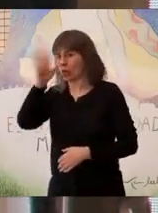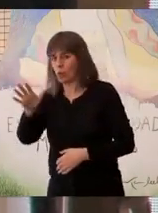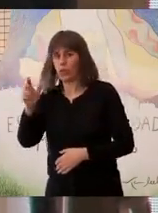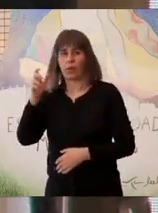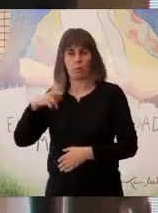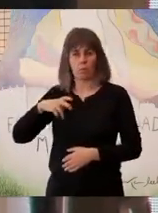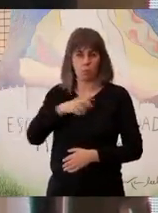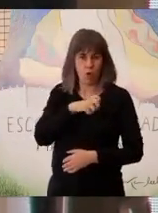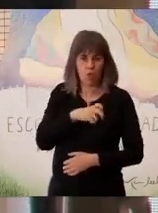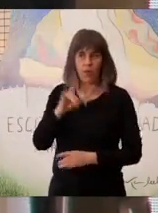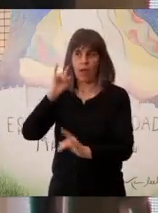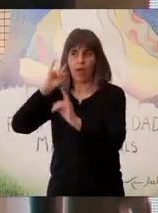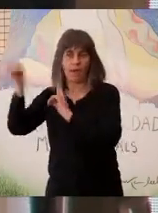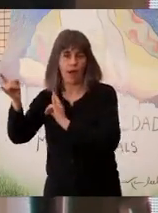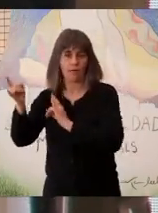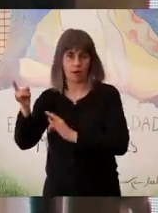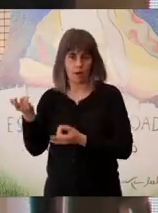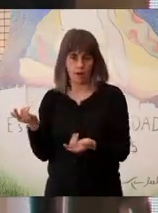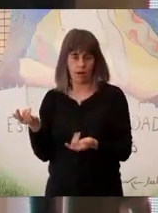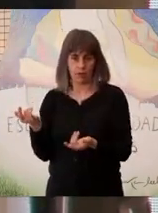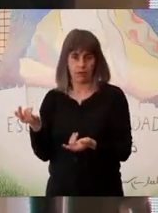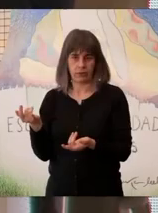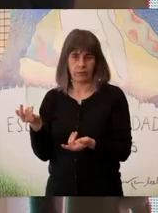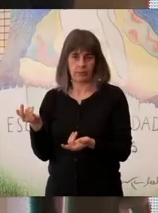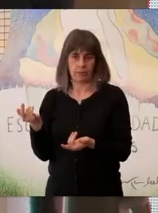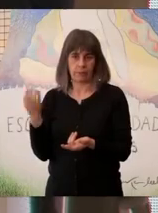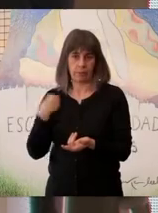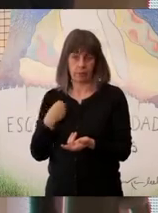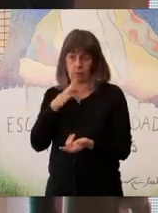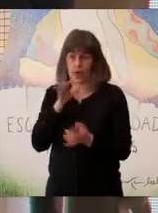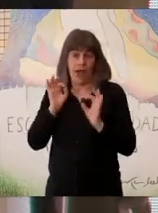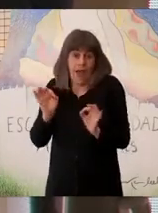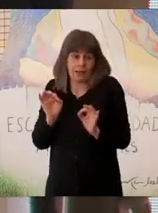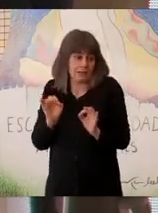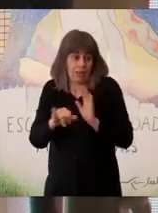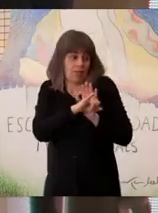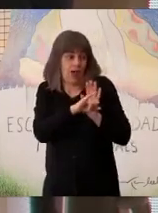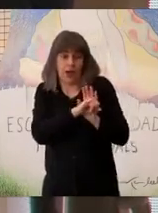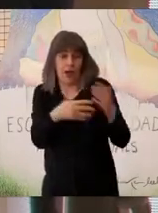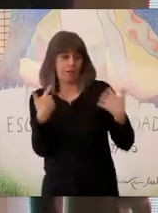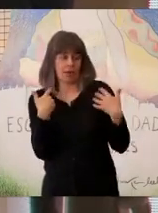a las fuerzas del cuerpo de seguridad, cuando están en el círculo más próximo a la víctima,